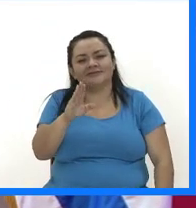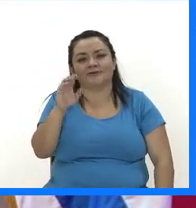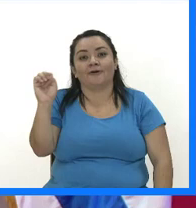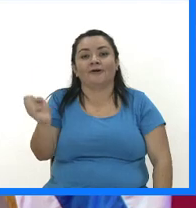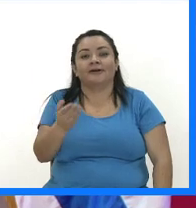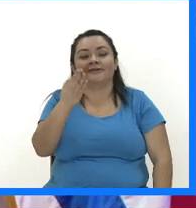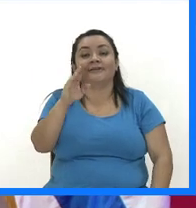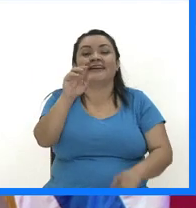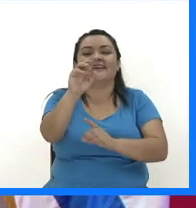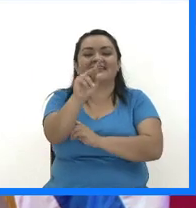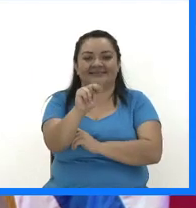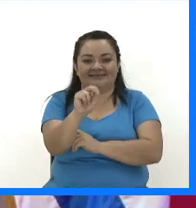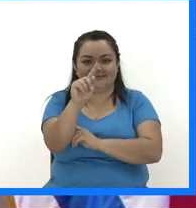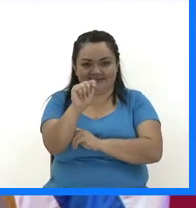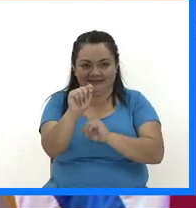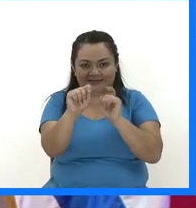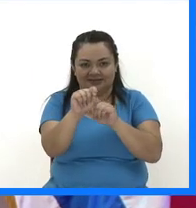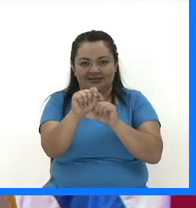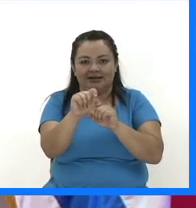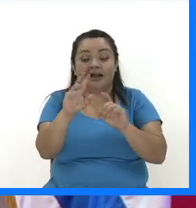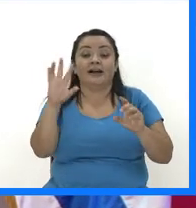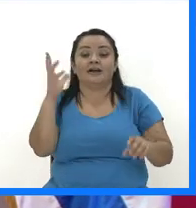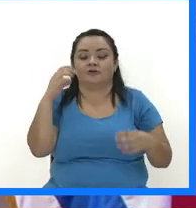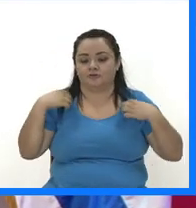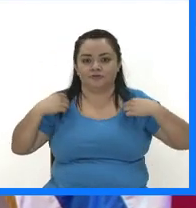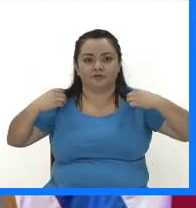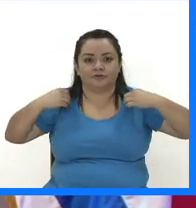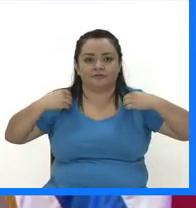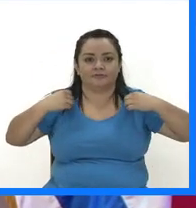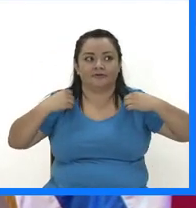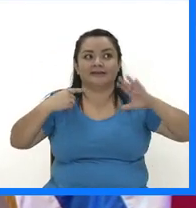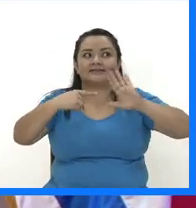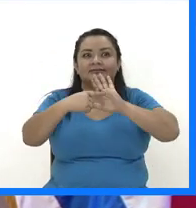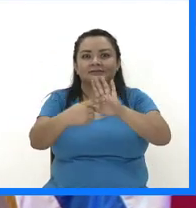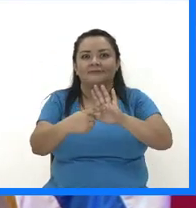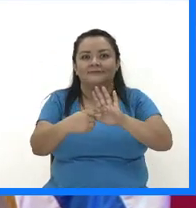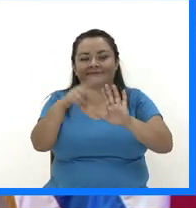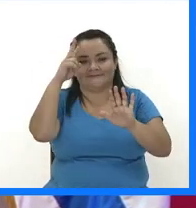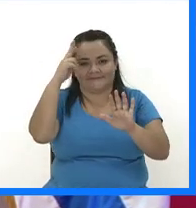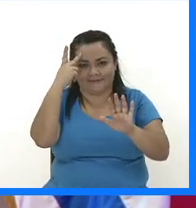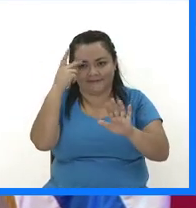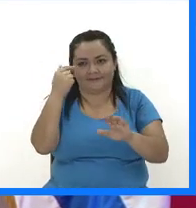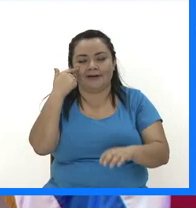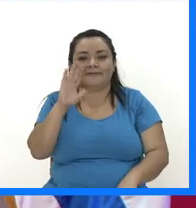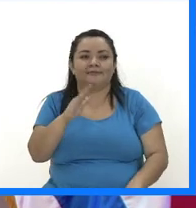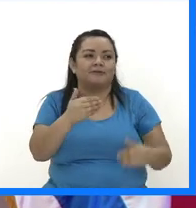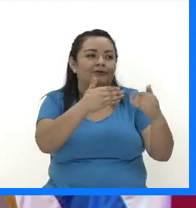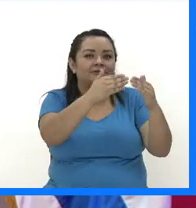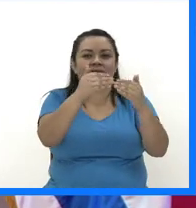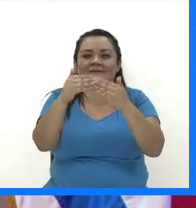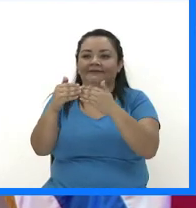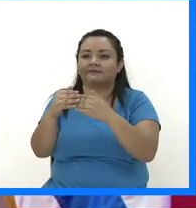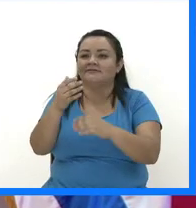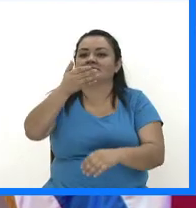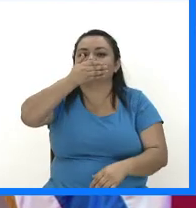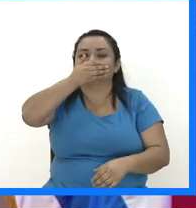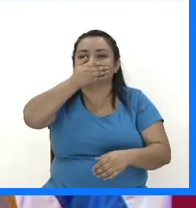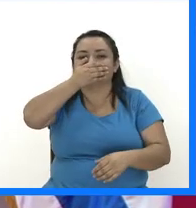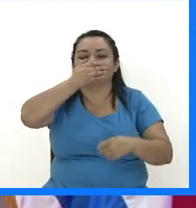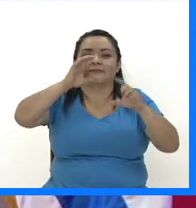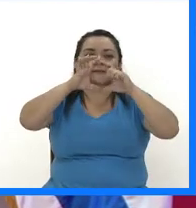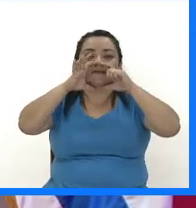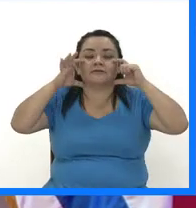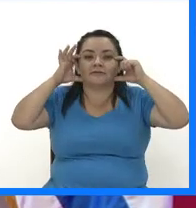nuevo testamento el color de la ropa decía que es hoy tengo una diversidad de mascarillas